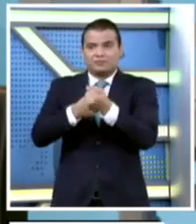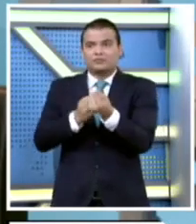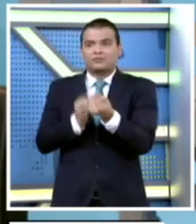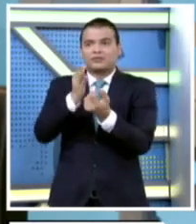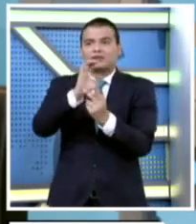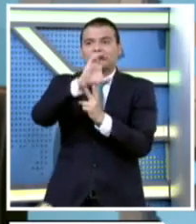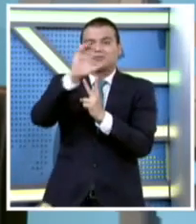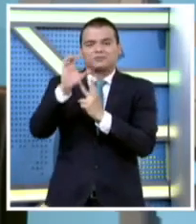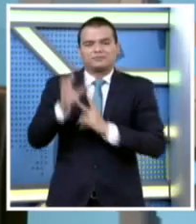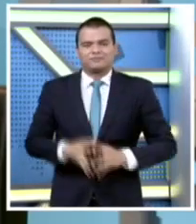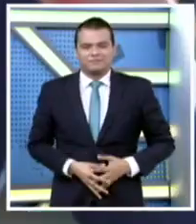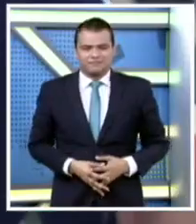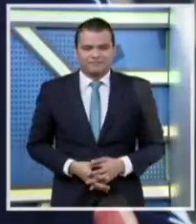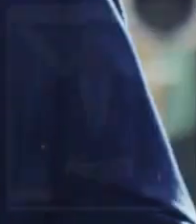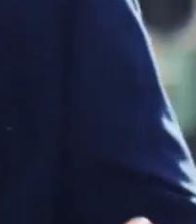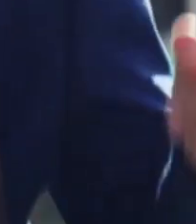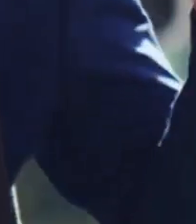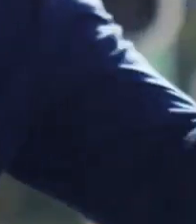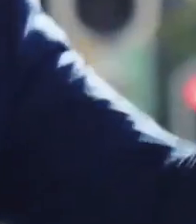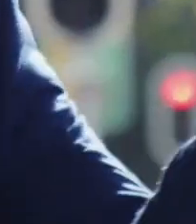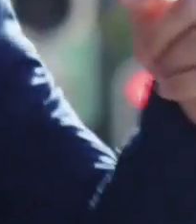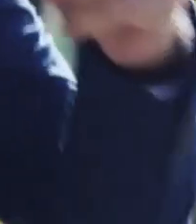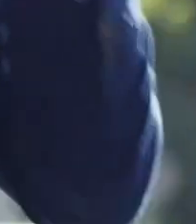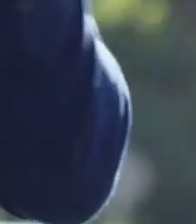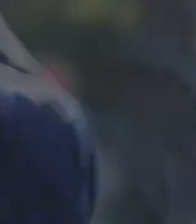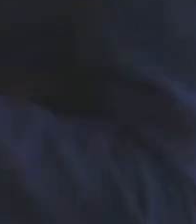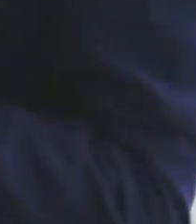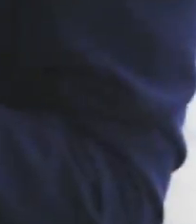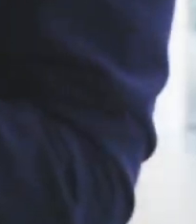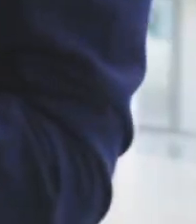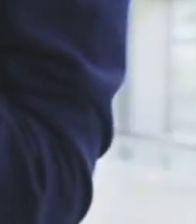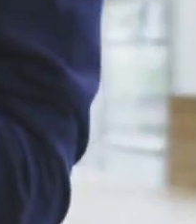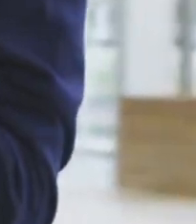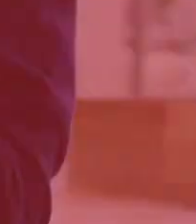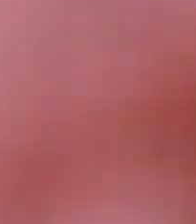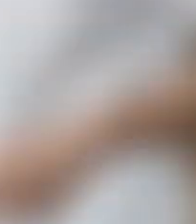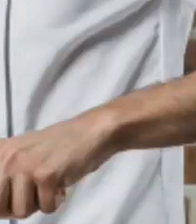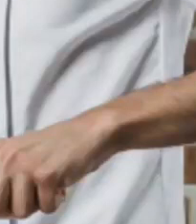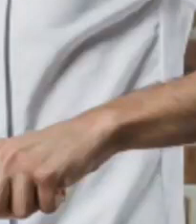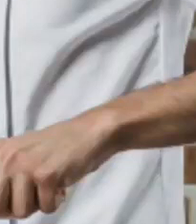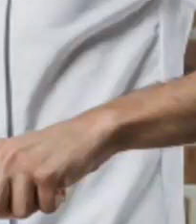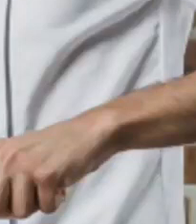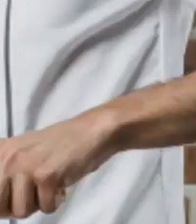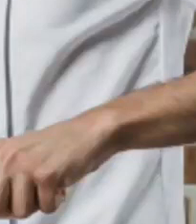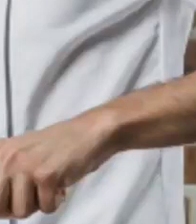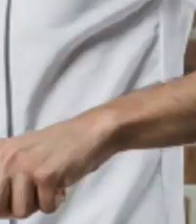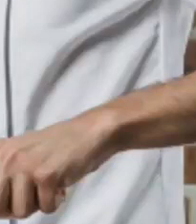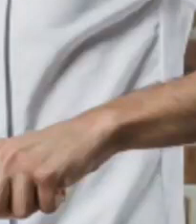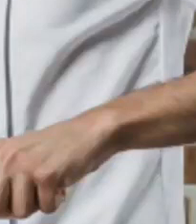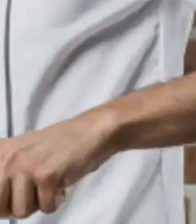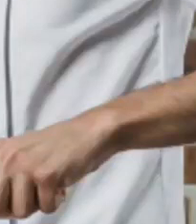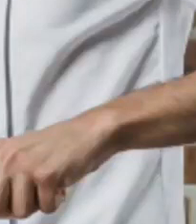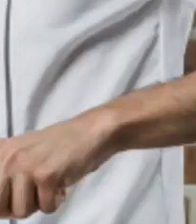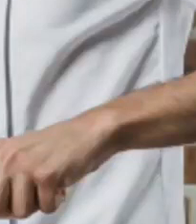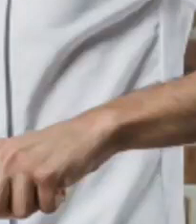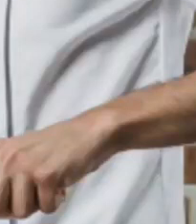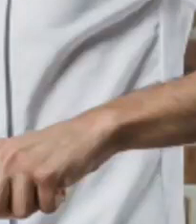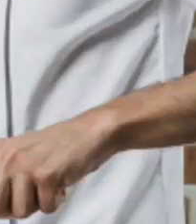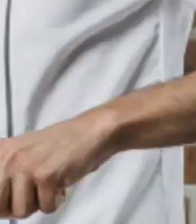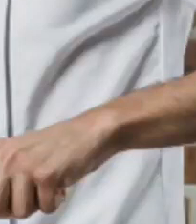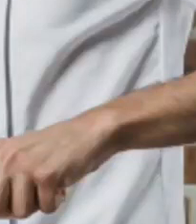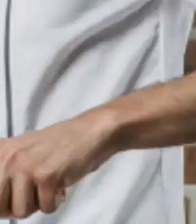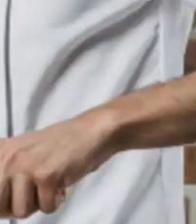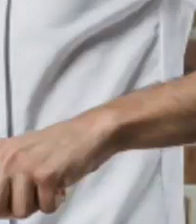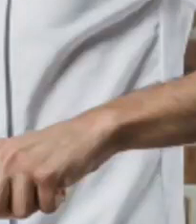de Banco Meva. Tenemos para ti Cuenta 5, sin cobros, sin complicaciones, sin comisiones, además de muchos beneficios, sin cuota de manejo,